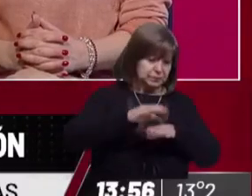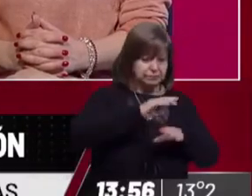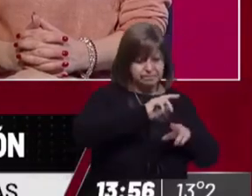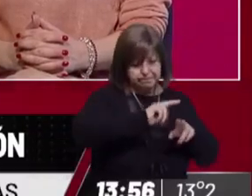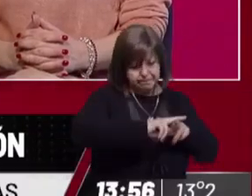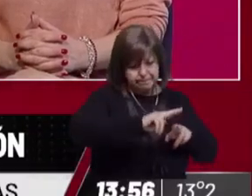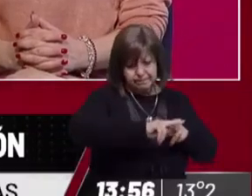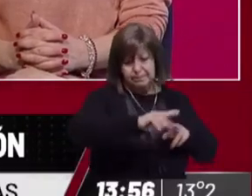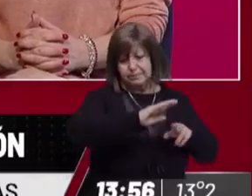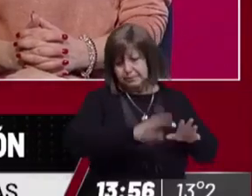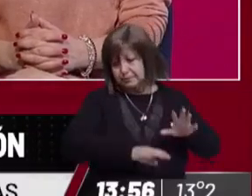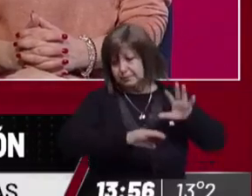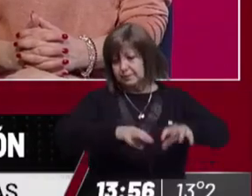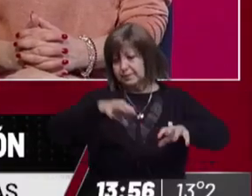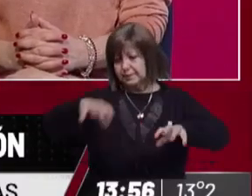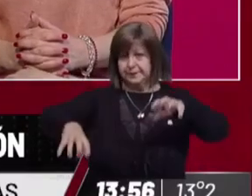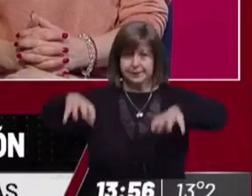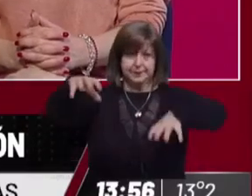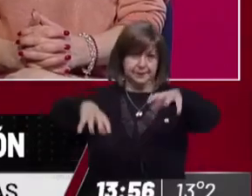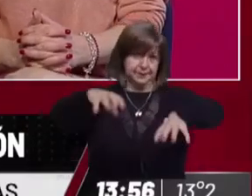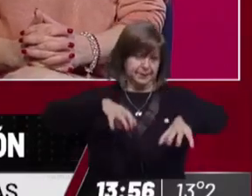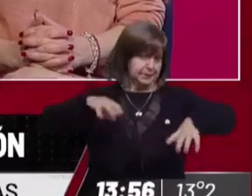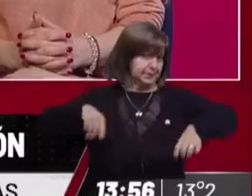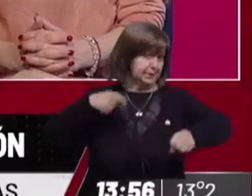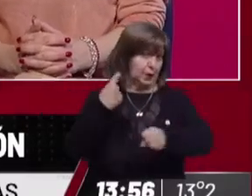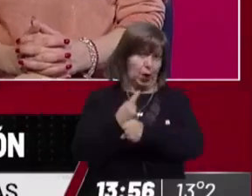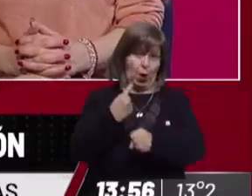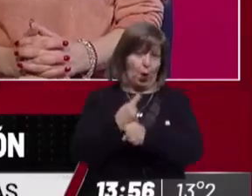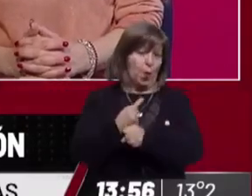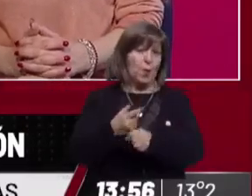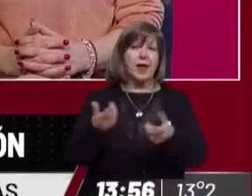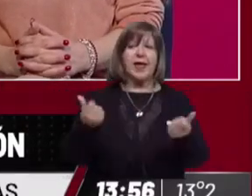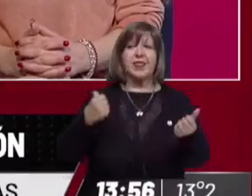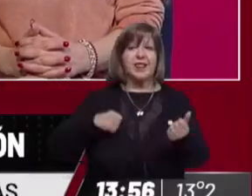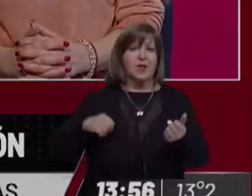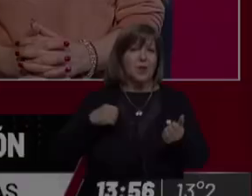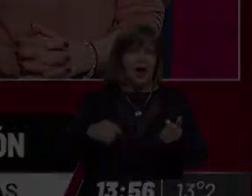los traigan porque sin baños los chicos no pueden entrar, porque no hay más baños. Por supuesto.